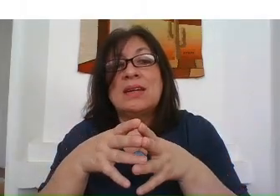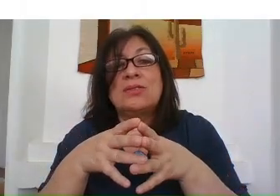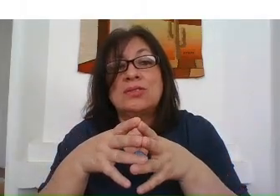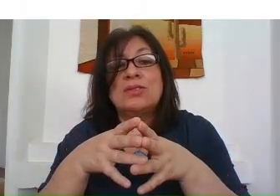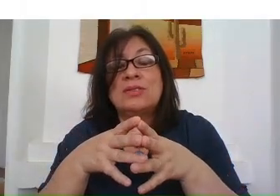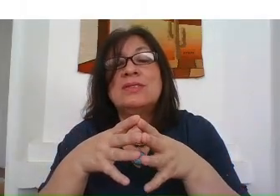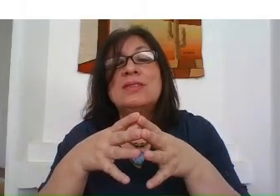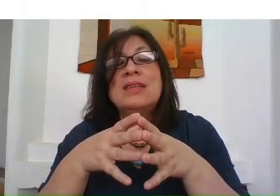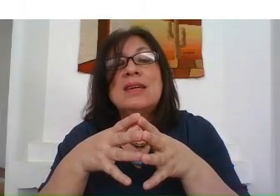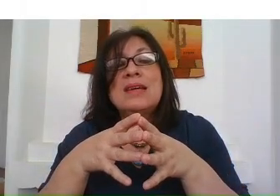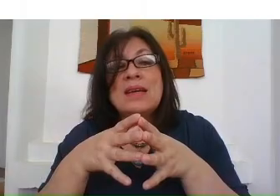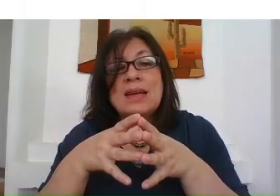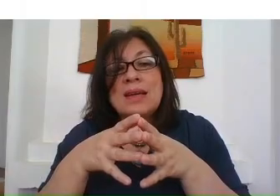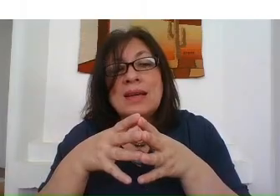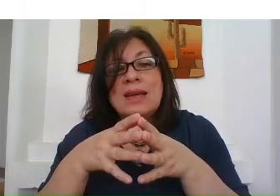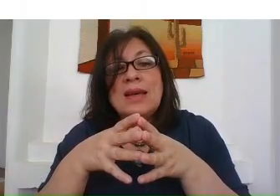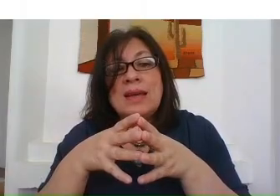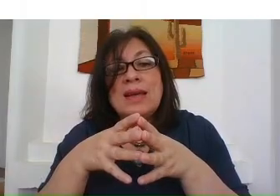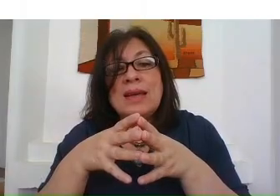en el desarrollo.